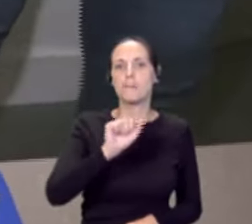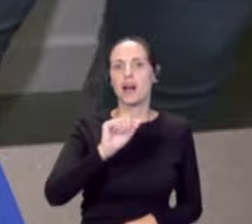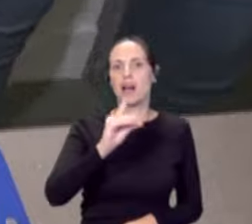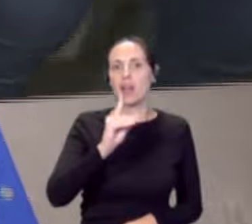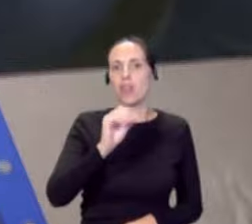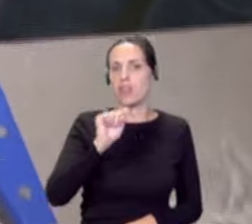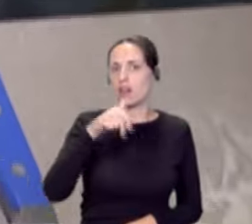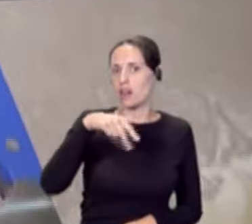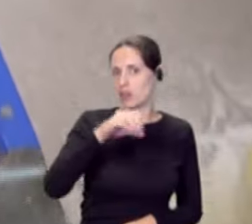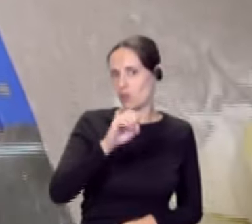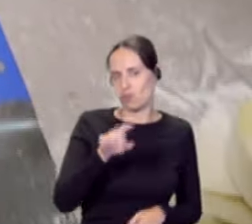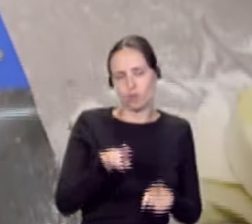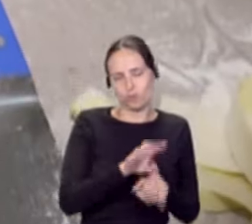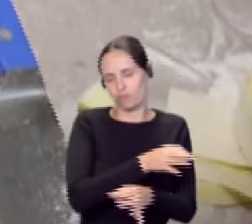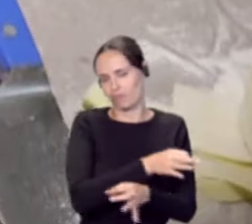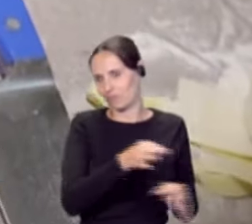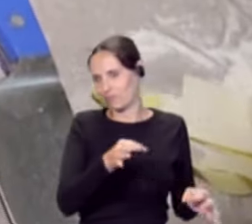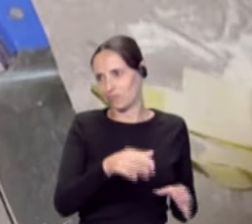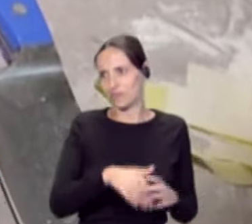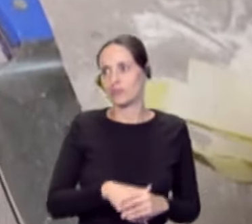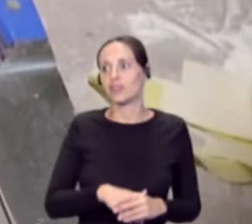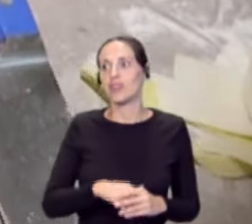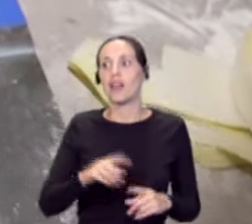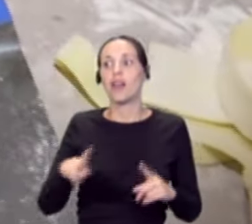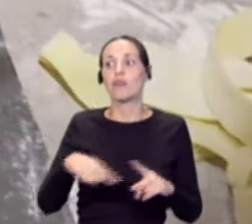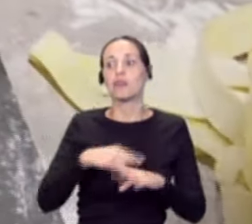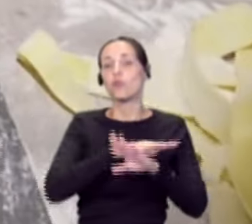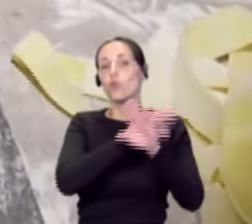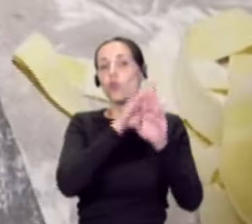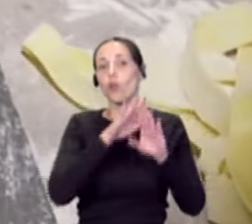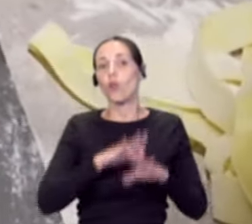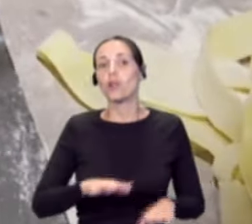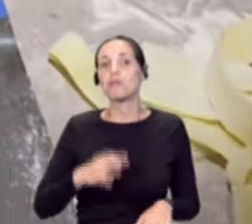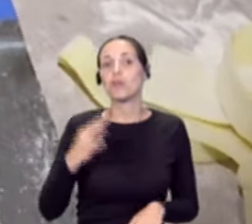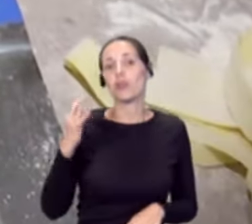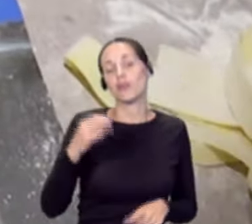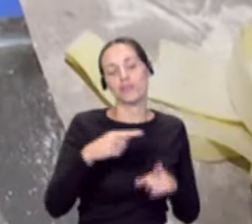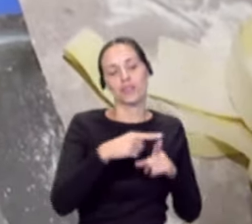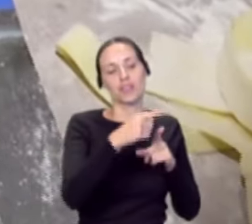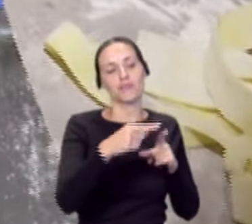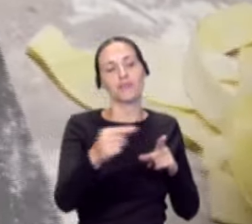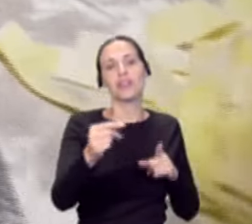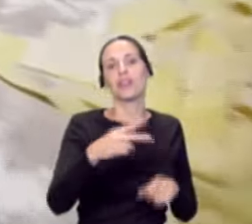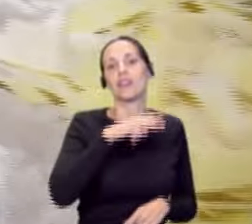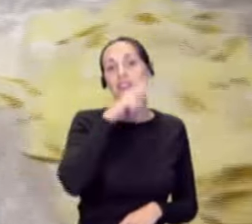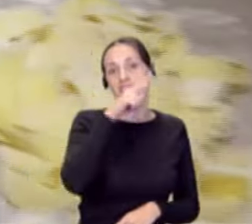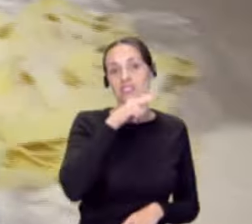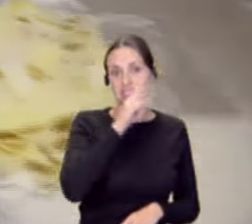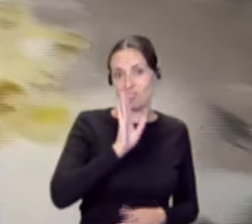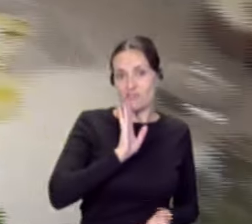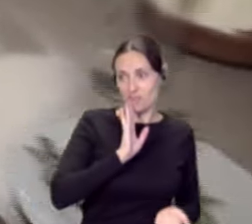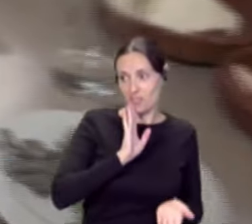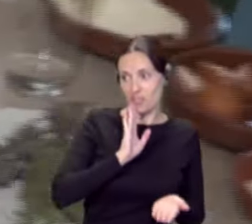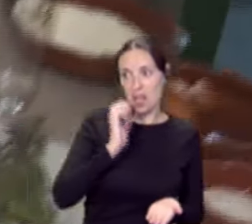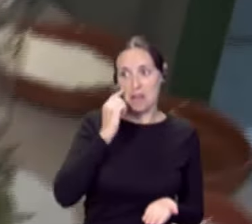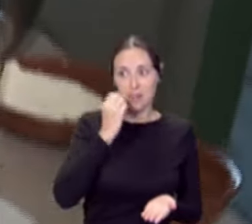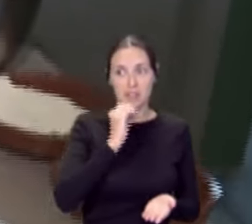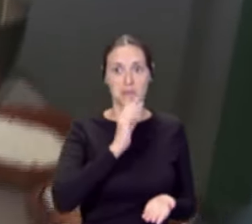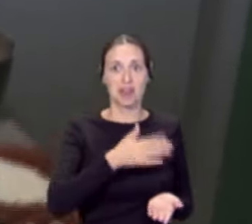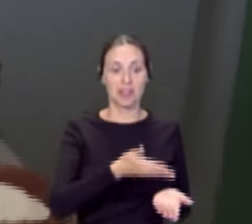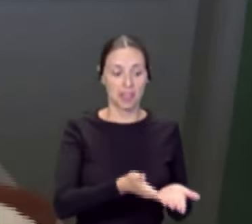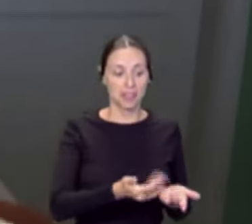nada mal, ¿sabes? Y luego vamos a coronarlo con un poquito de albahaca, como hablamos anteriormente. A ver, ¿qué te parece?